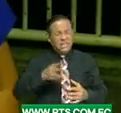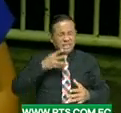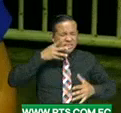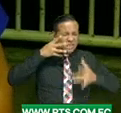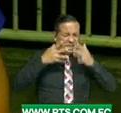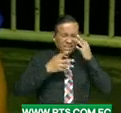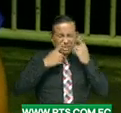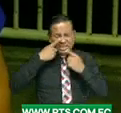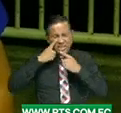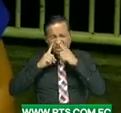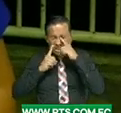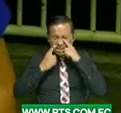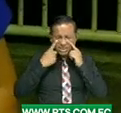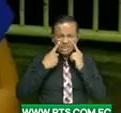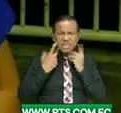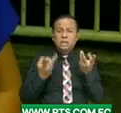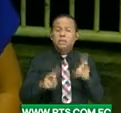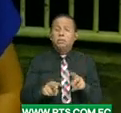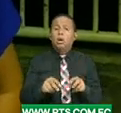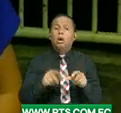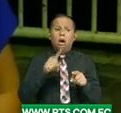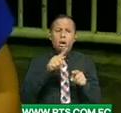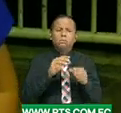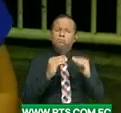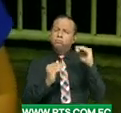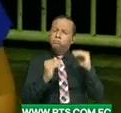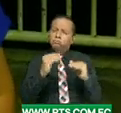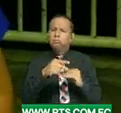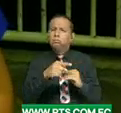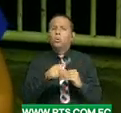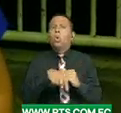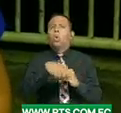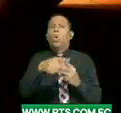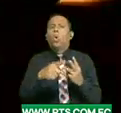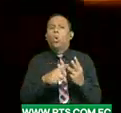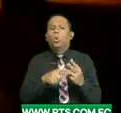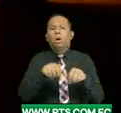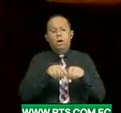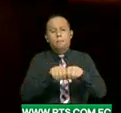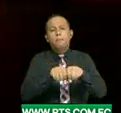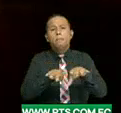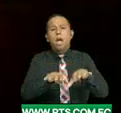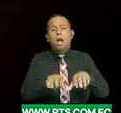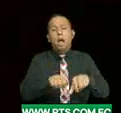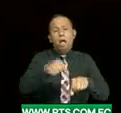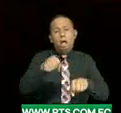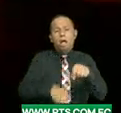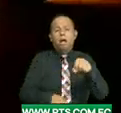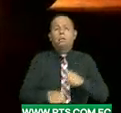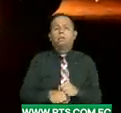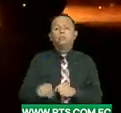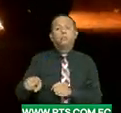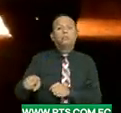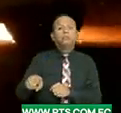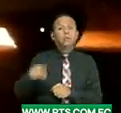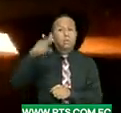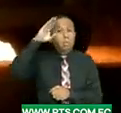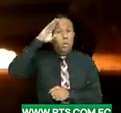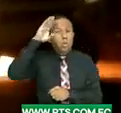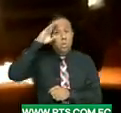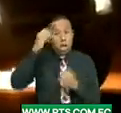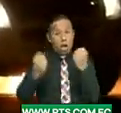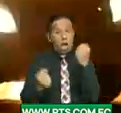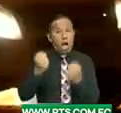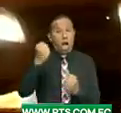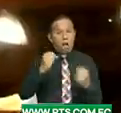ellos estables, pero hubo otro paciente que tenía un trauma a nivel de tobillo. Mientras tanto, un patrullero de la policía fue totalmente